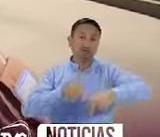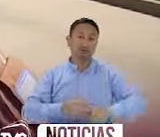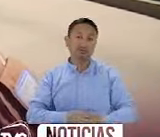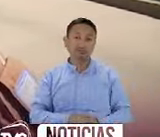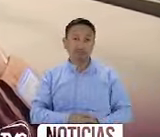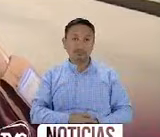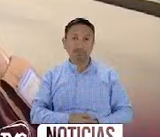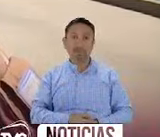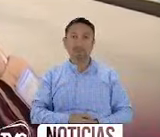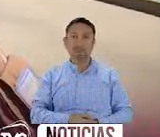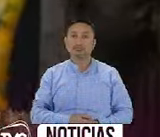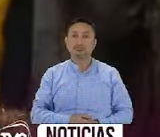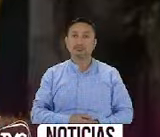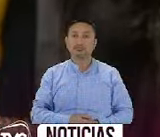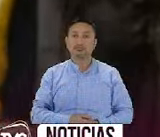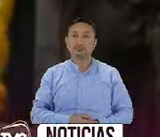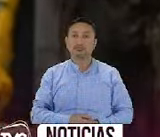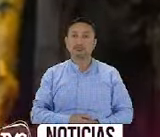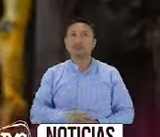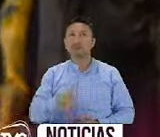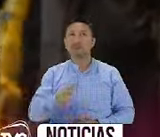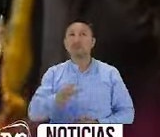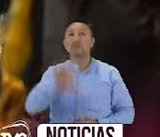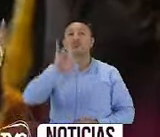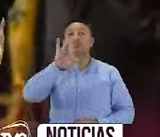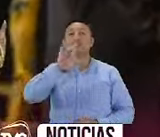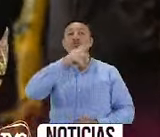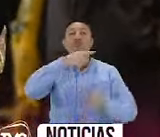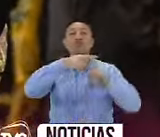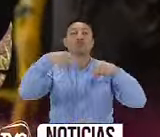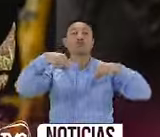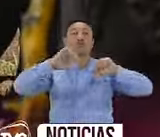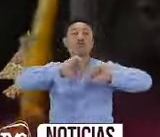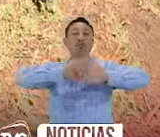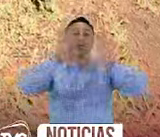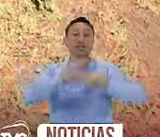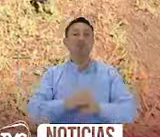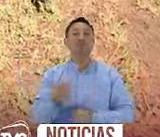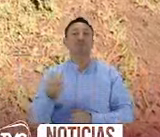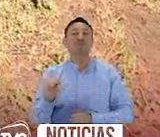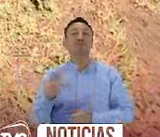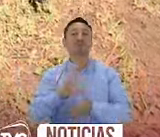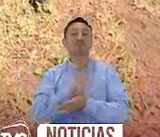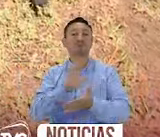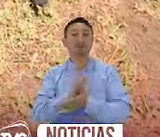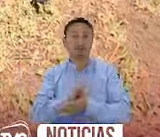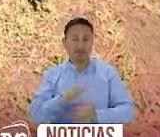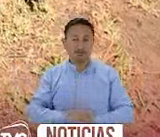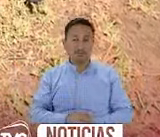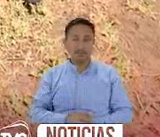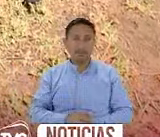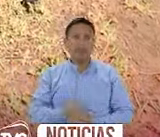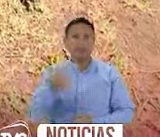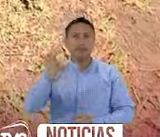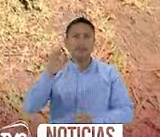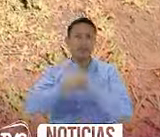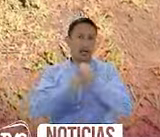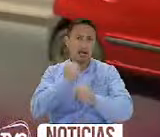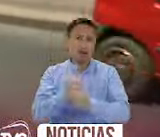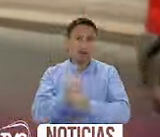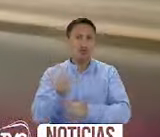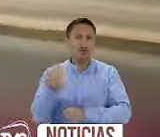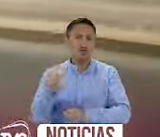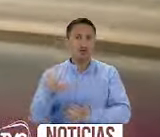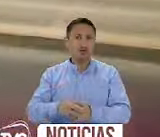Cooperativa Latina. Fue alrededor de las 8:30 de la mañana. Un joven estudiante de aproximadamente 19 años de edad cruzaba la